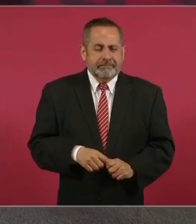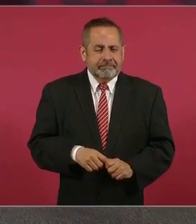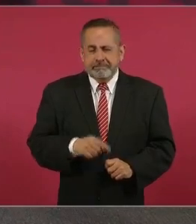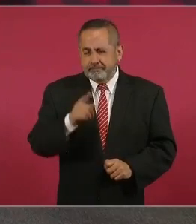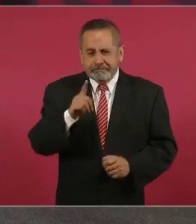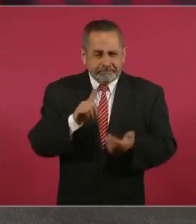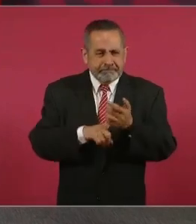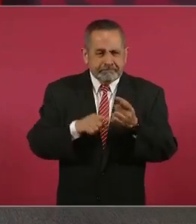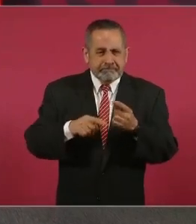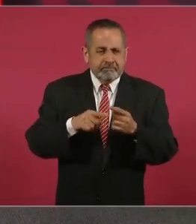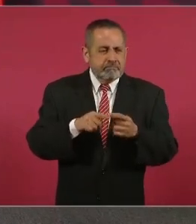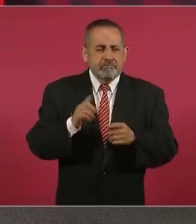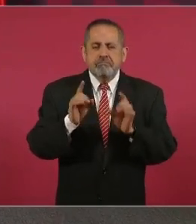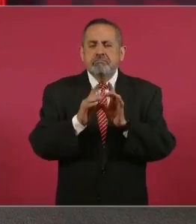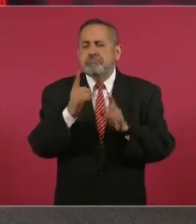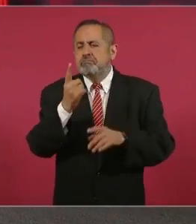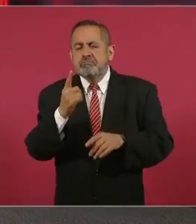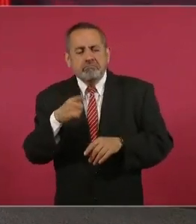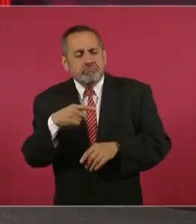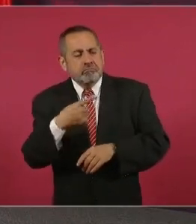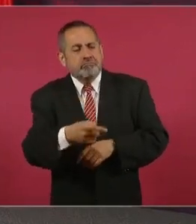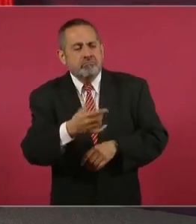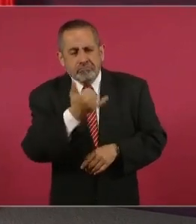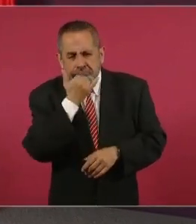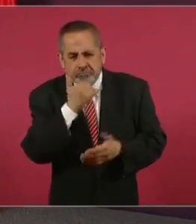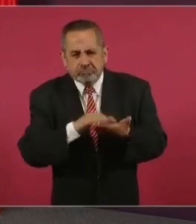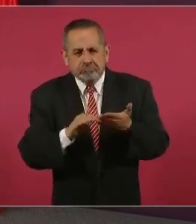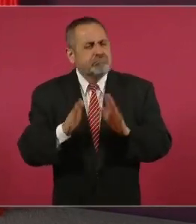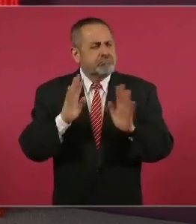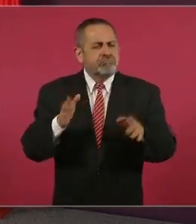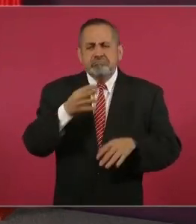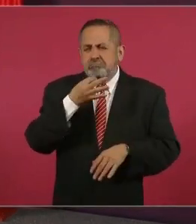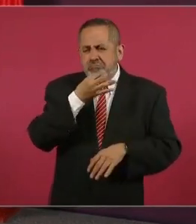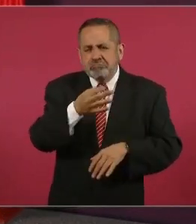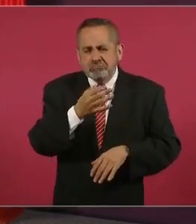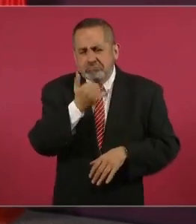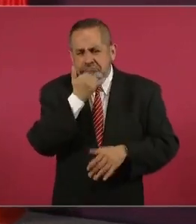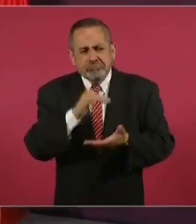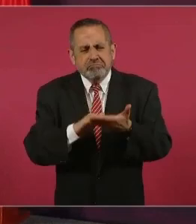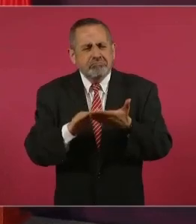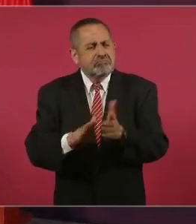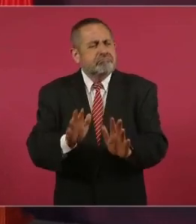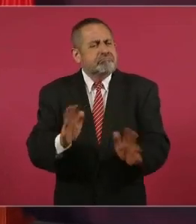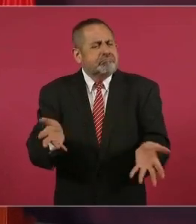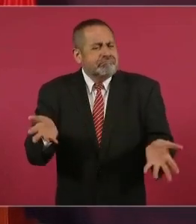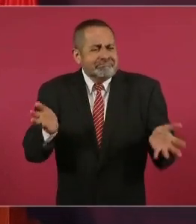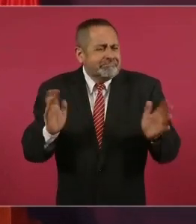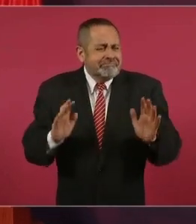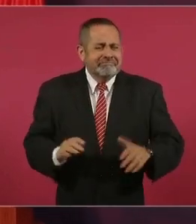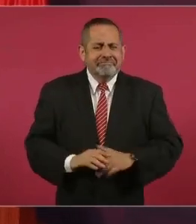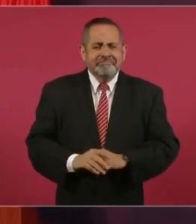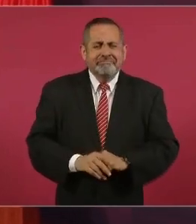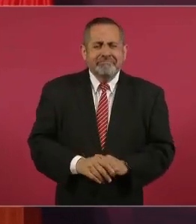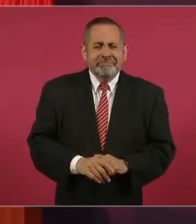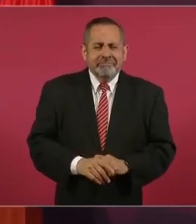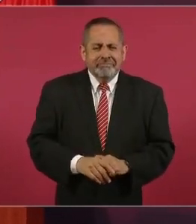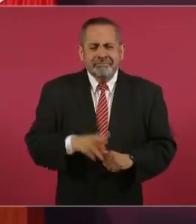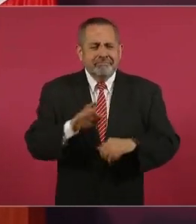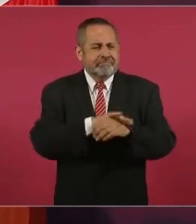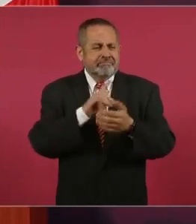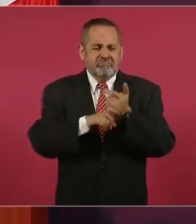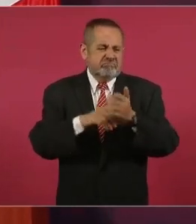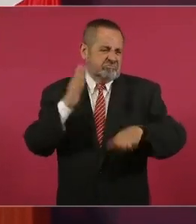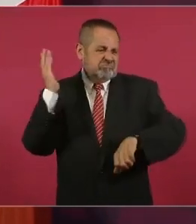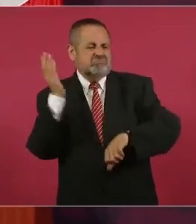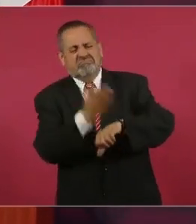cuestión de que se disculpe, que ya lo hizo, ofrece disculpa. Pero ¿por qué la